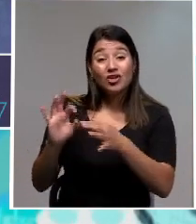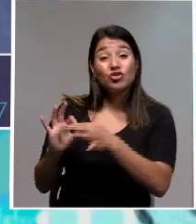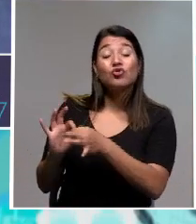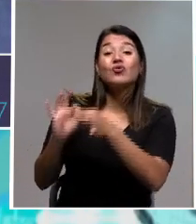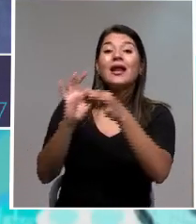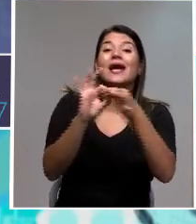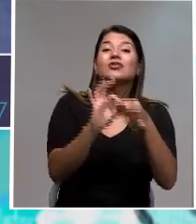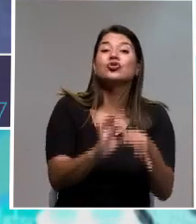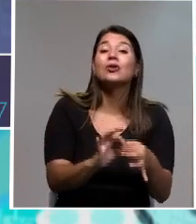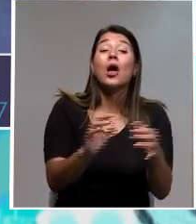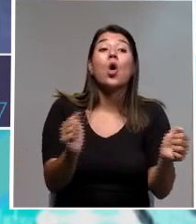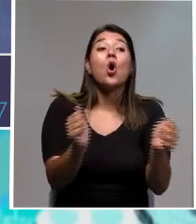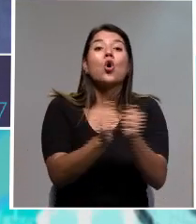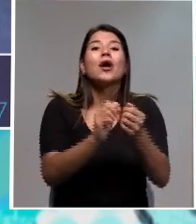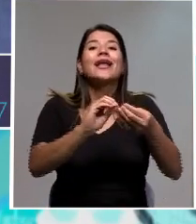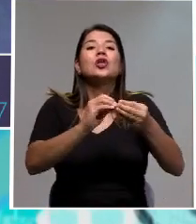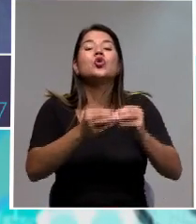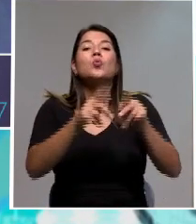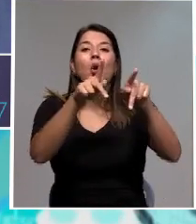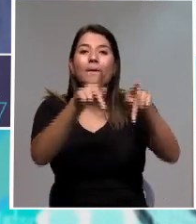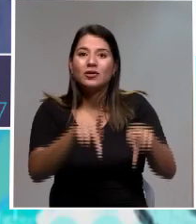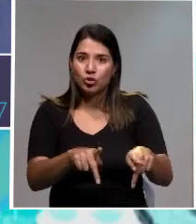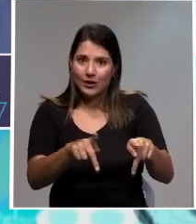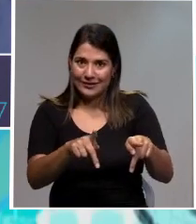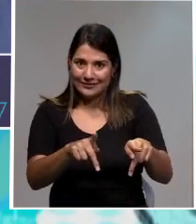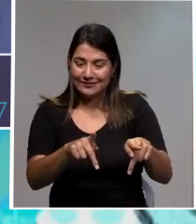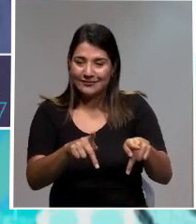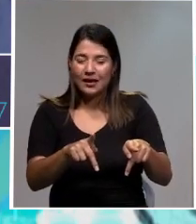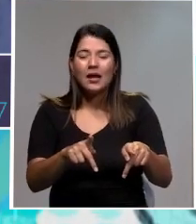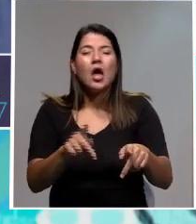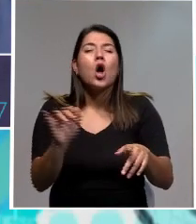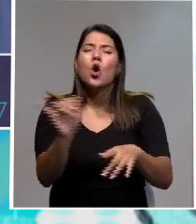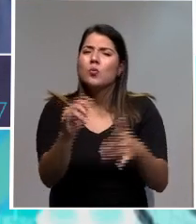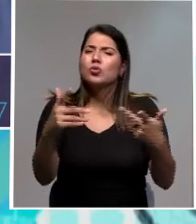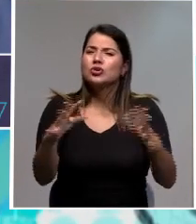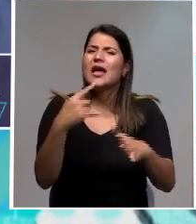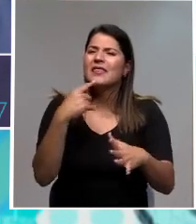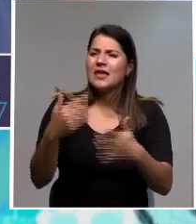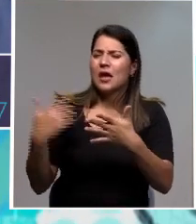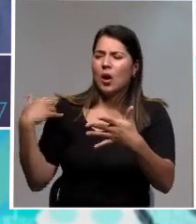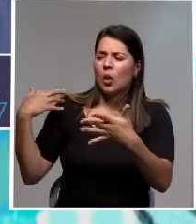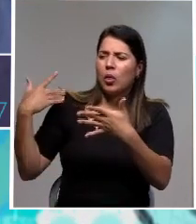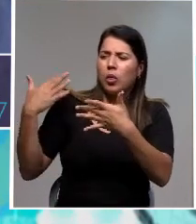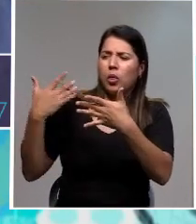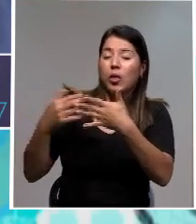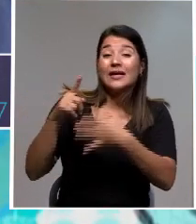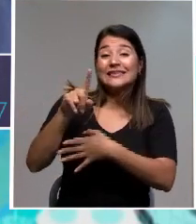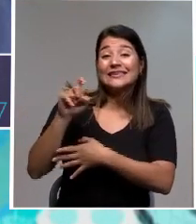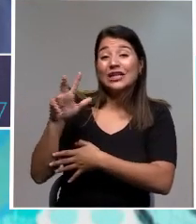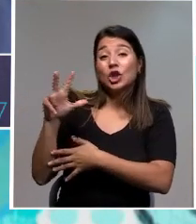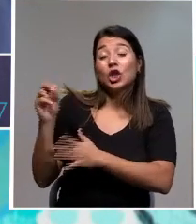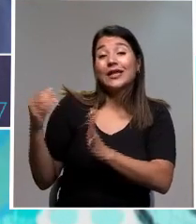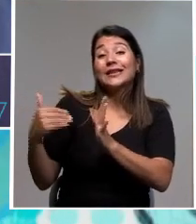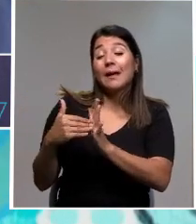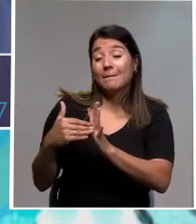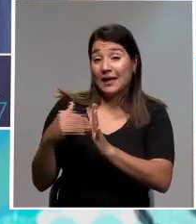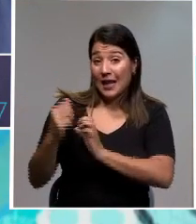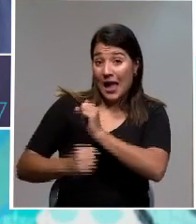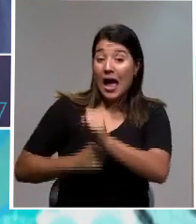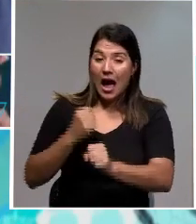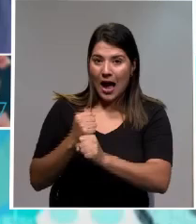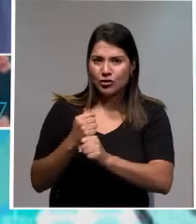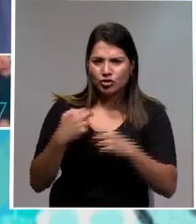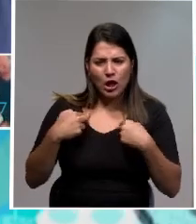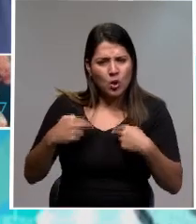densidad demográfica. Como le mencionaba, durante 130.000 años, la especie humana estuvo confinada en el este